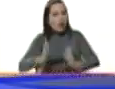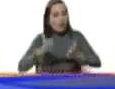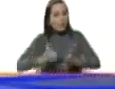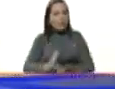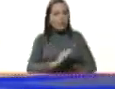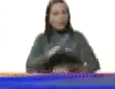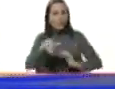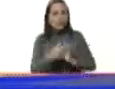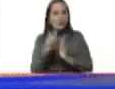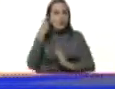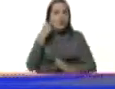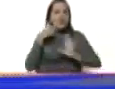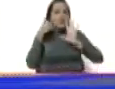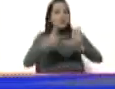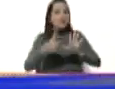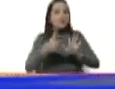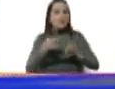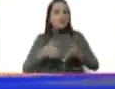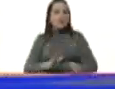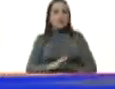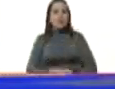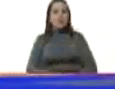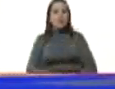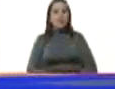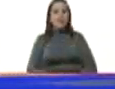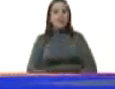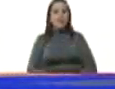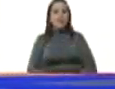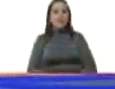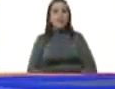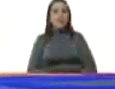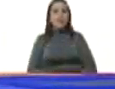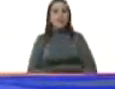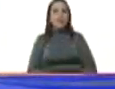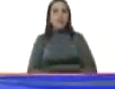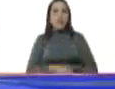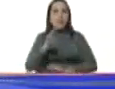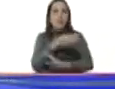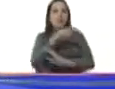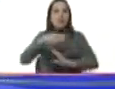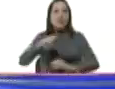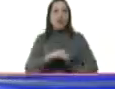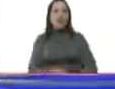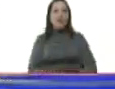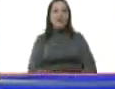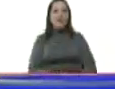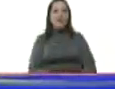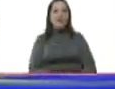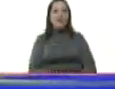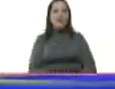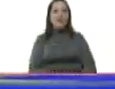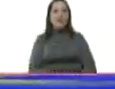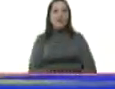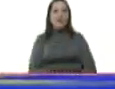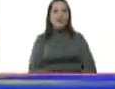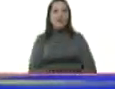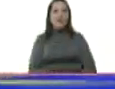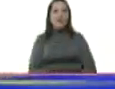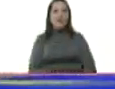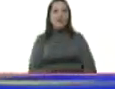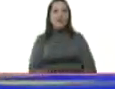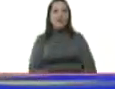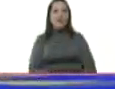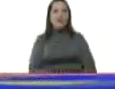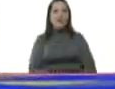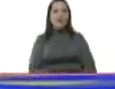las mujeres a tener 6 hijos. Todas. ¡Que crezca la patria! ¡Música! De caballos,